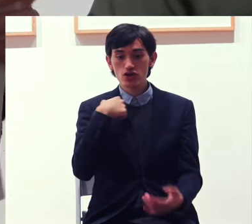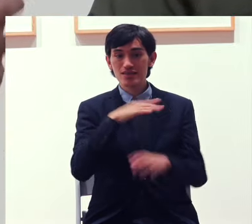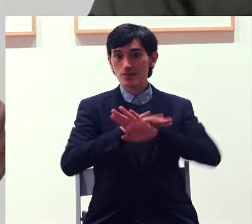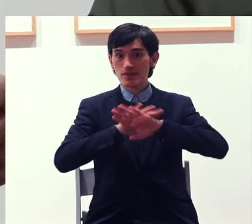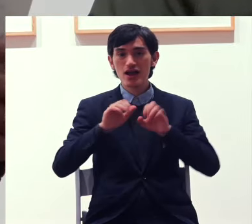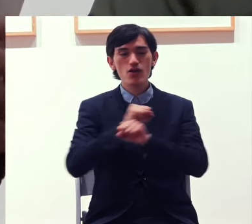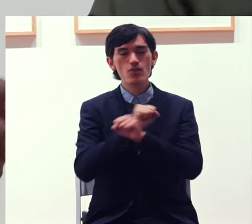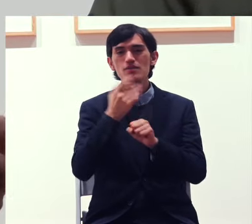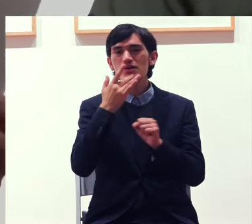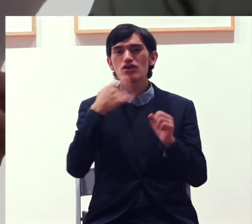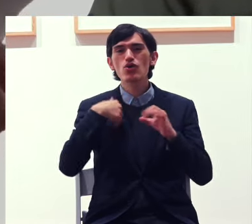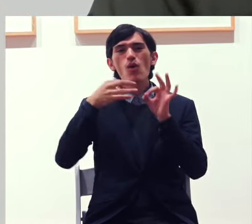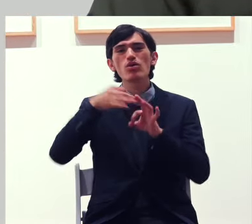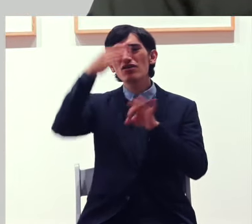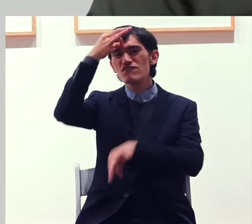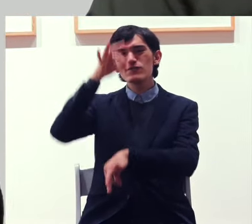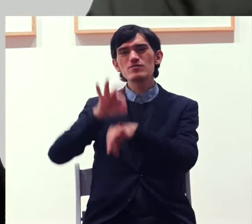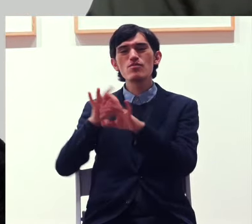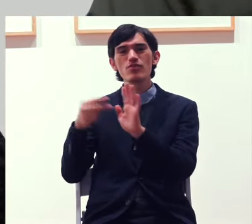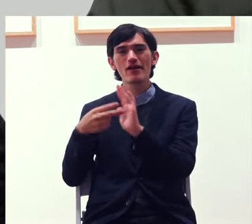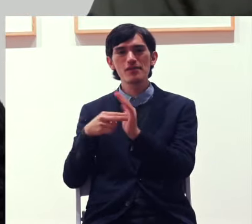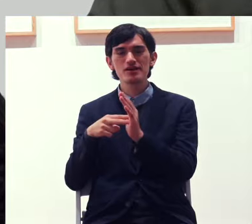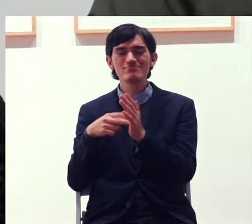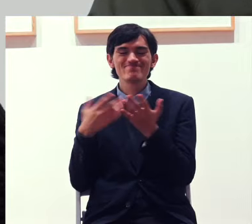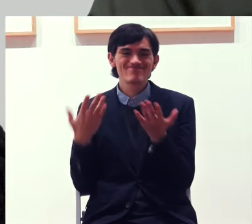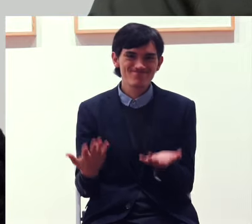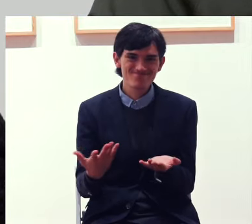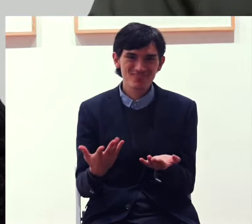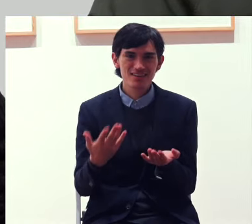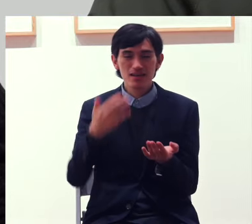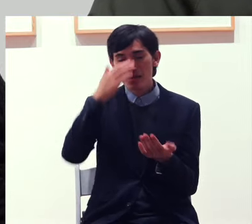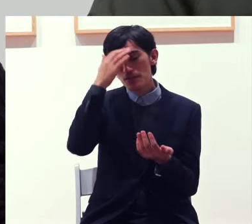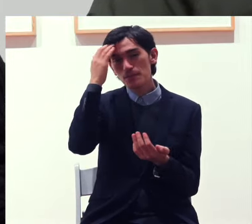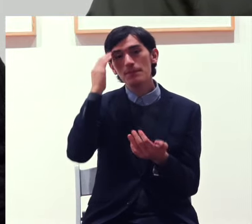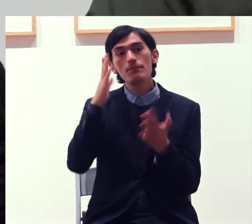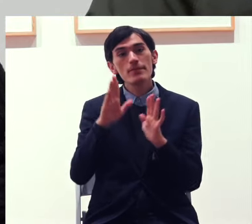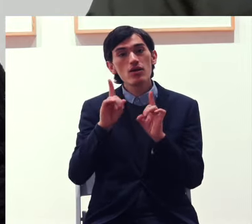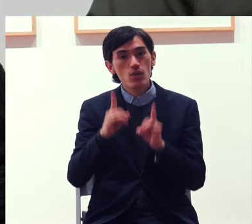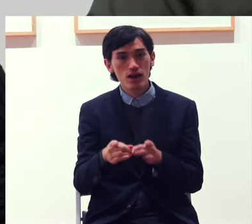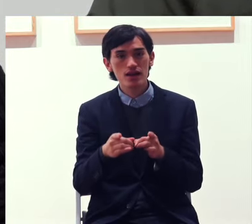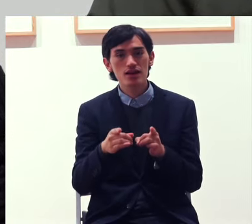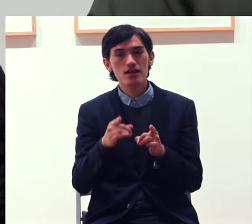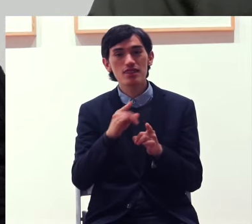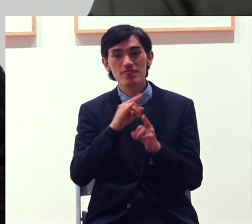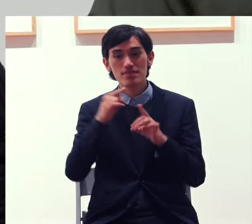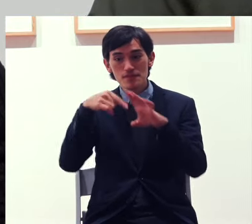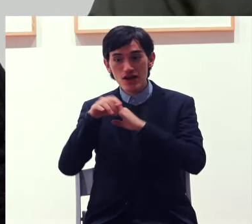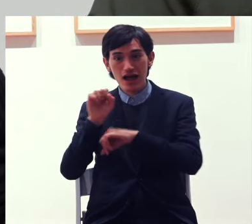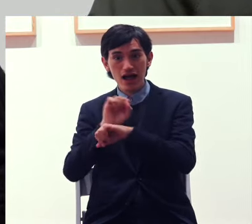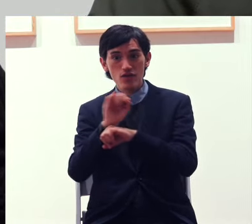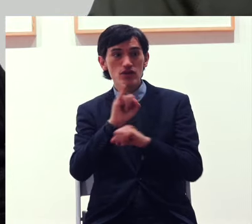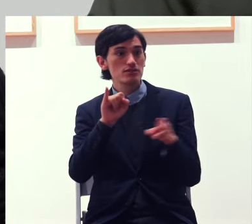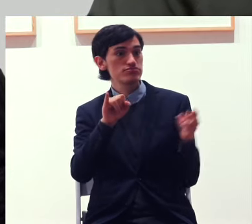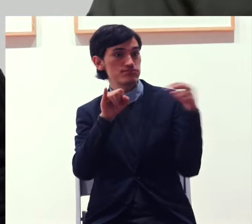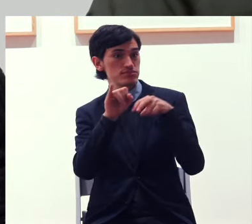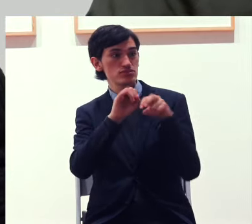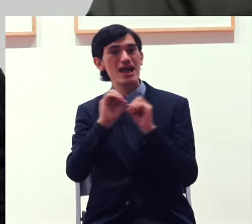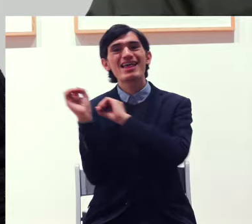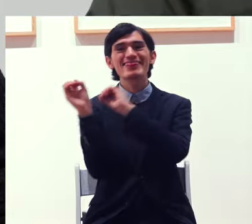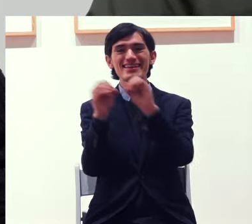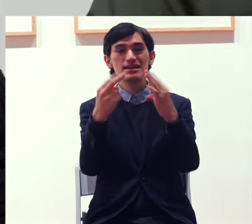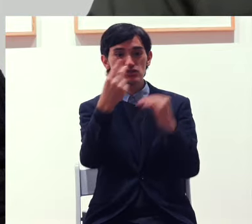pude terminar porque tuve problemas de salud, pero sí nos fuimos muchas veces juntos en mi auto, yo lo pasaba a dejar a su